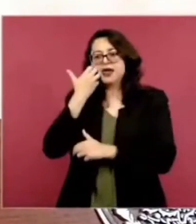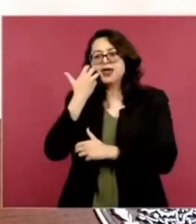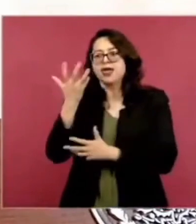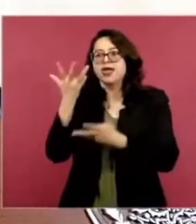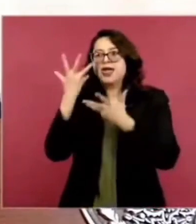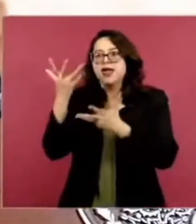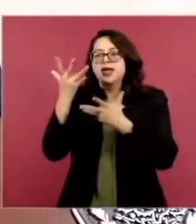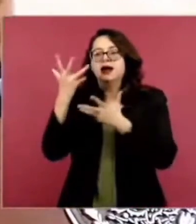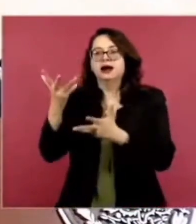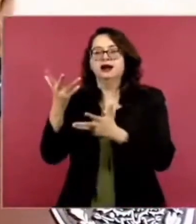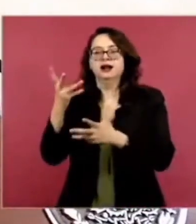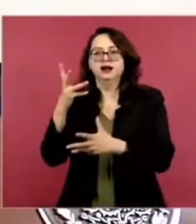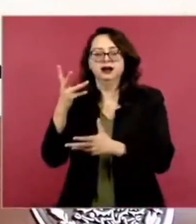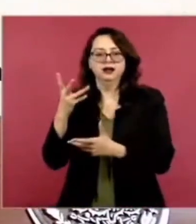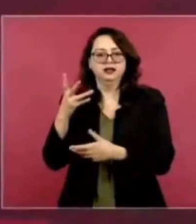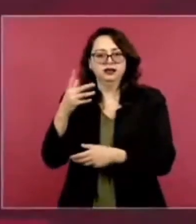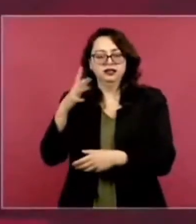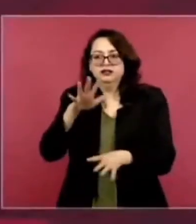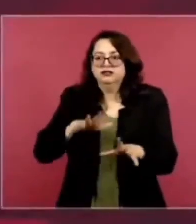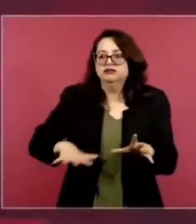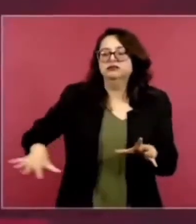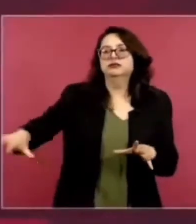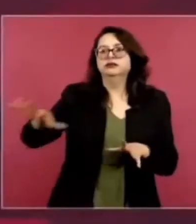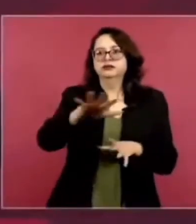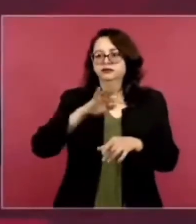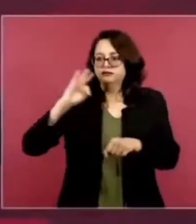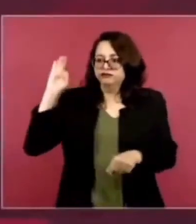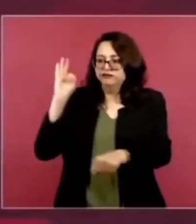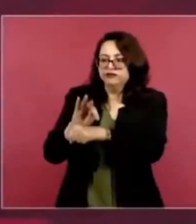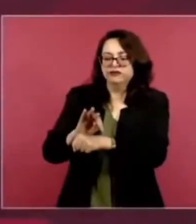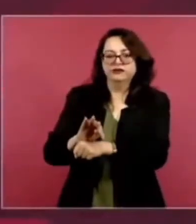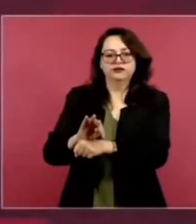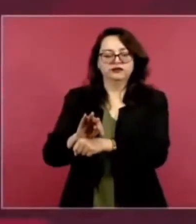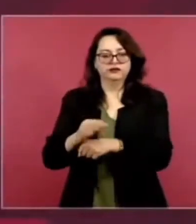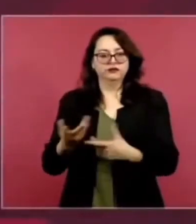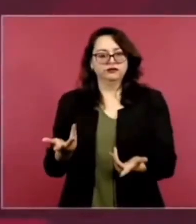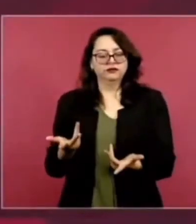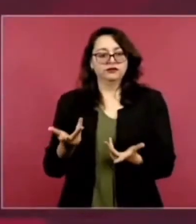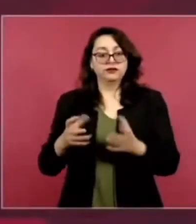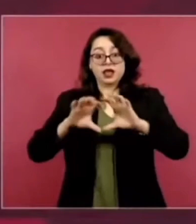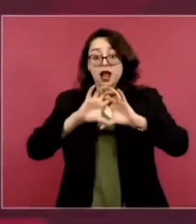primera revolución social del mundo.